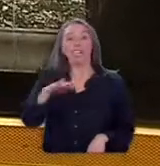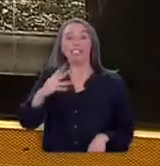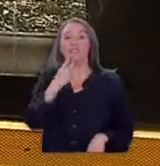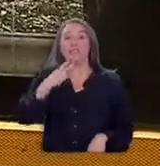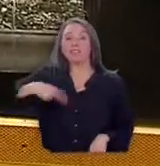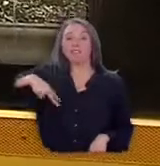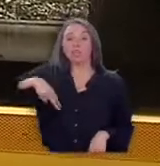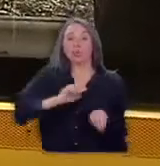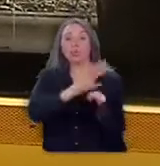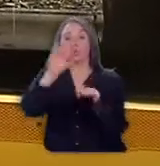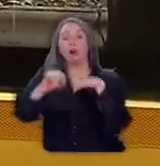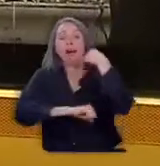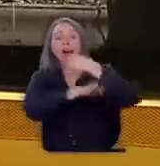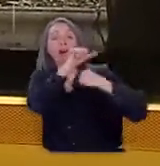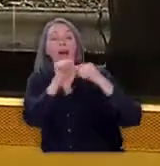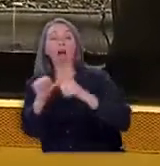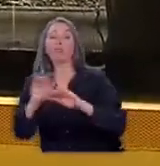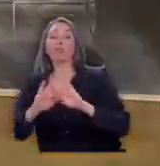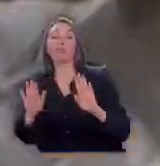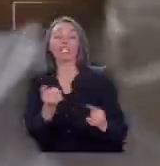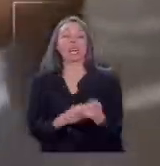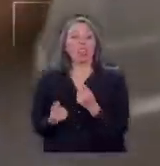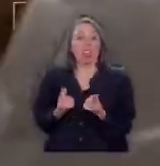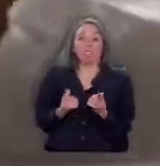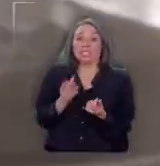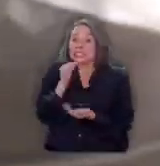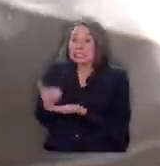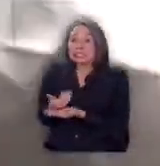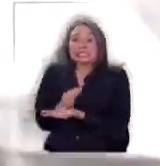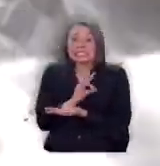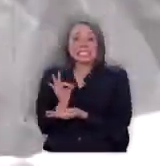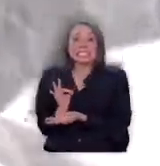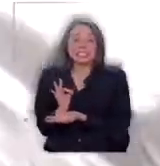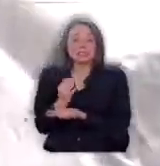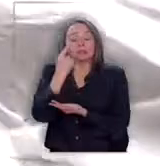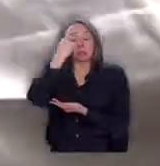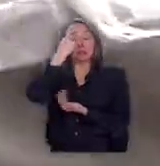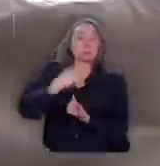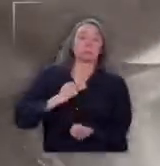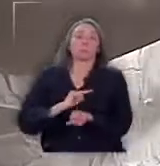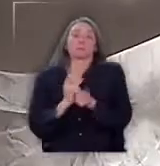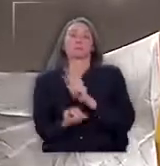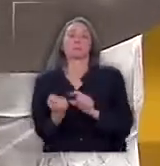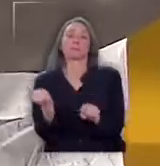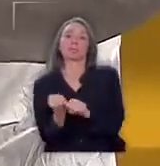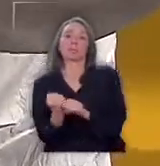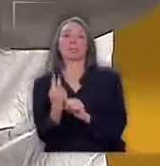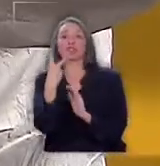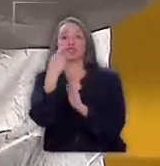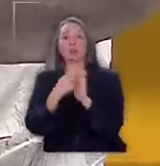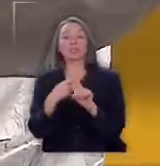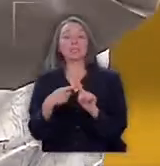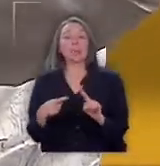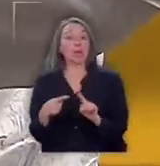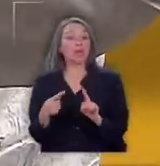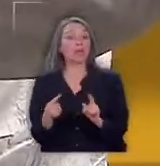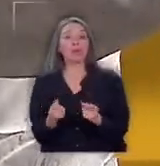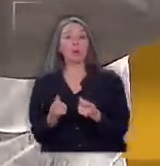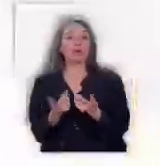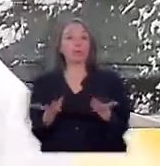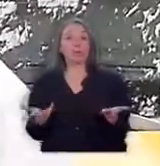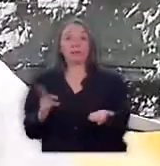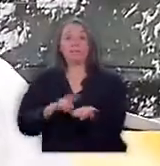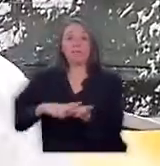ñuñoa como lo hizo por años la desesperación económica lo llevó a reconvertirse dos meses y medio en que la verdad